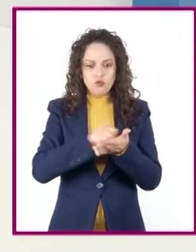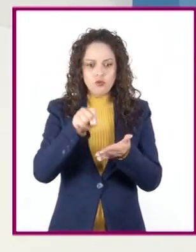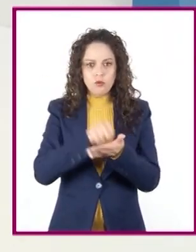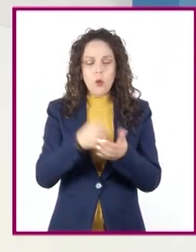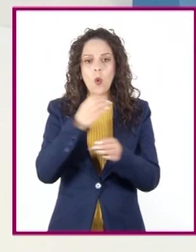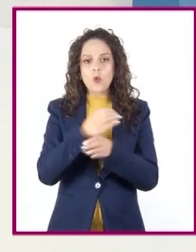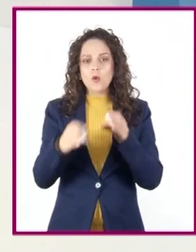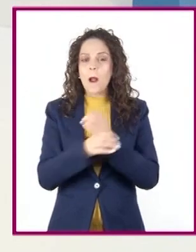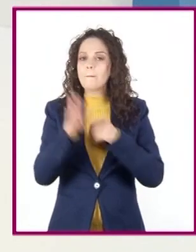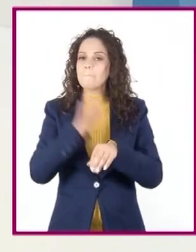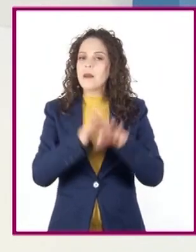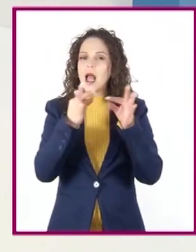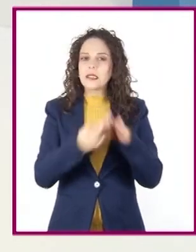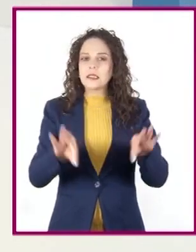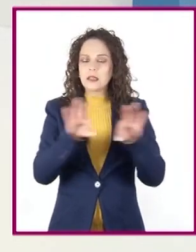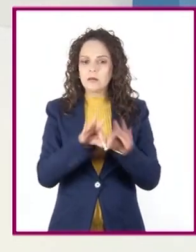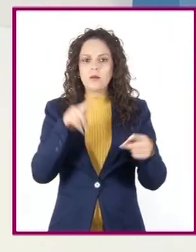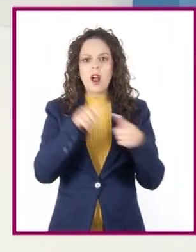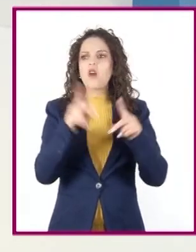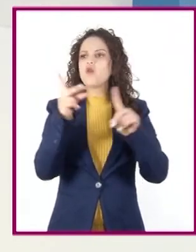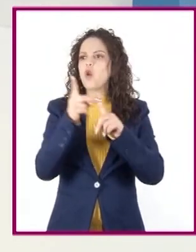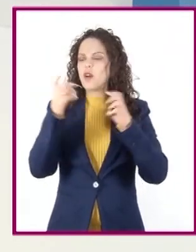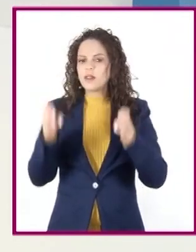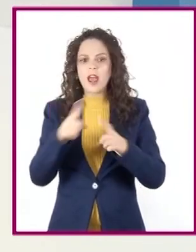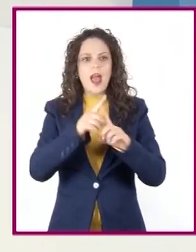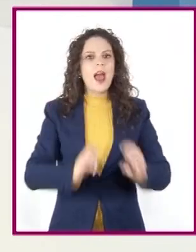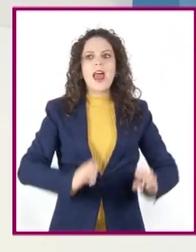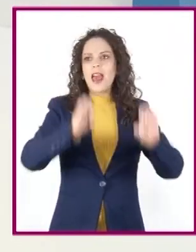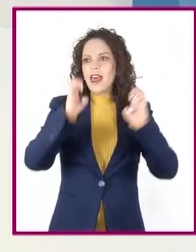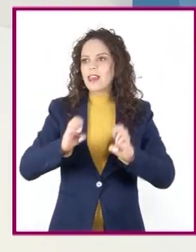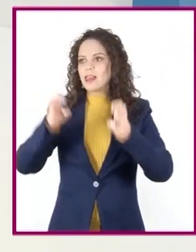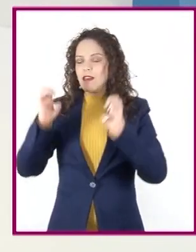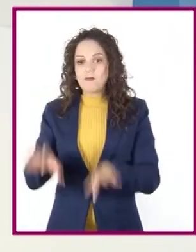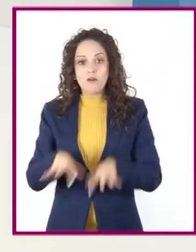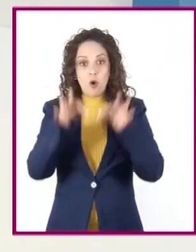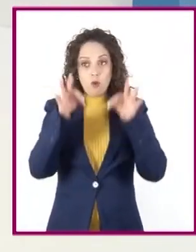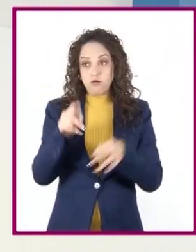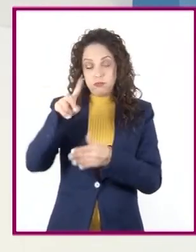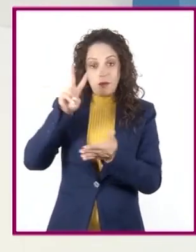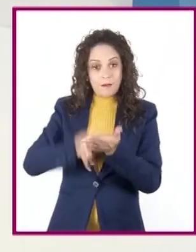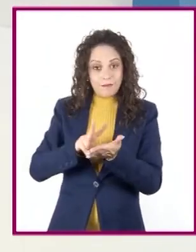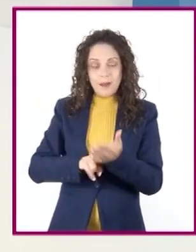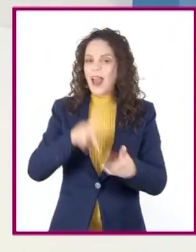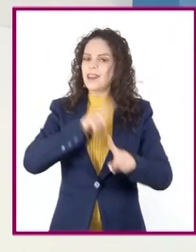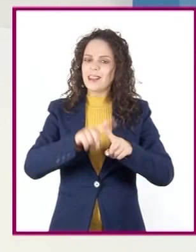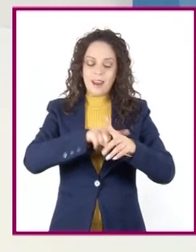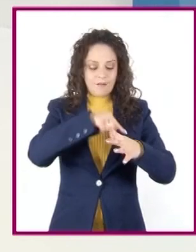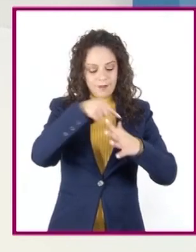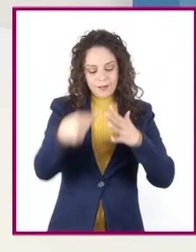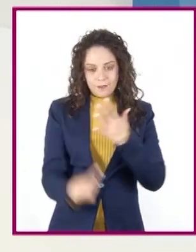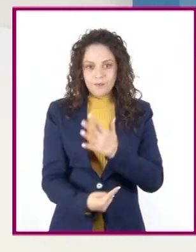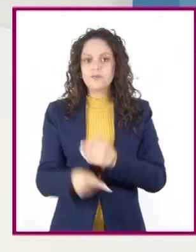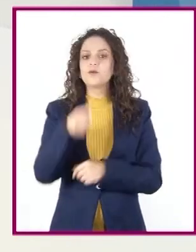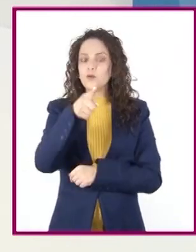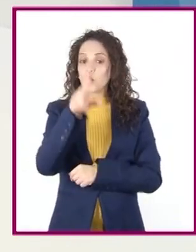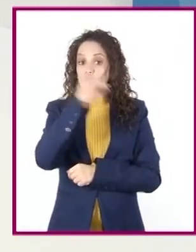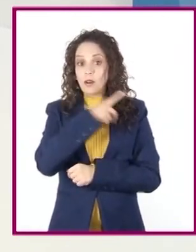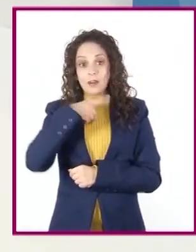su ubicación, edificios representativos, etc. No olviden utilizar dibujos para